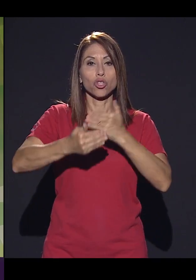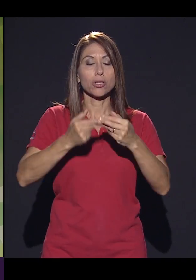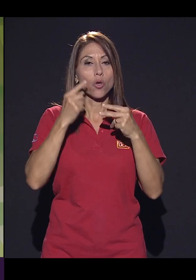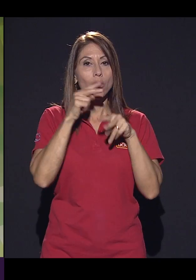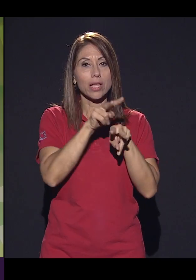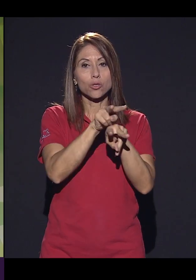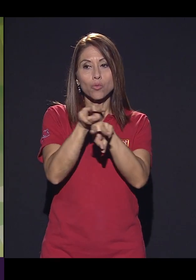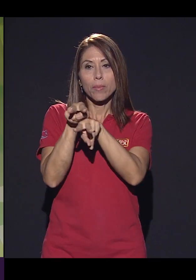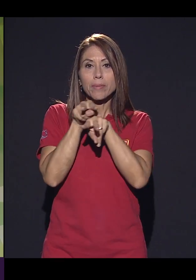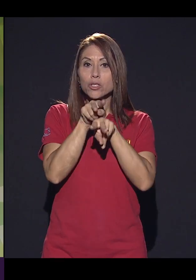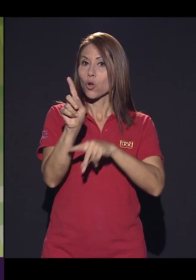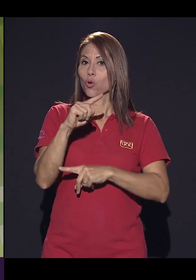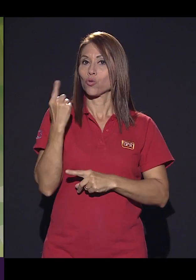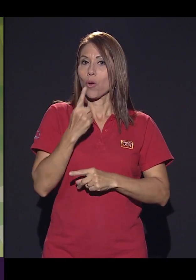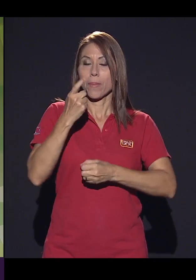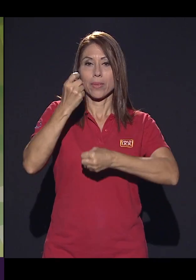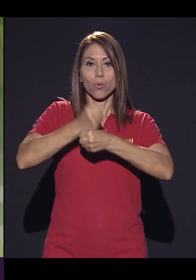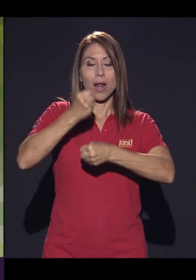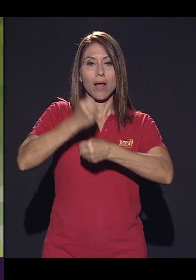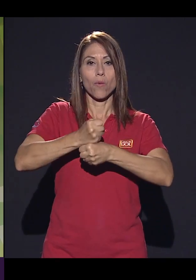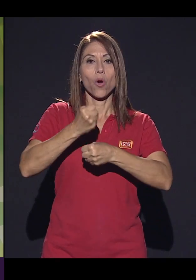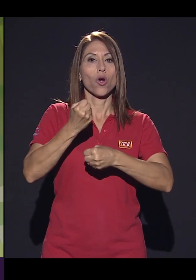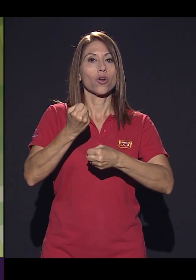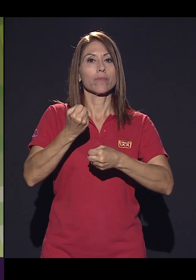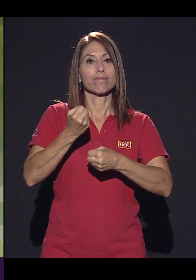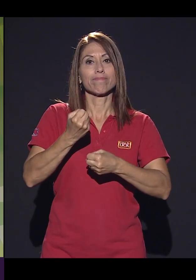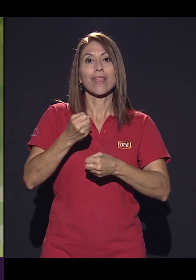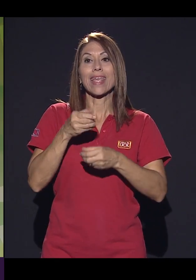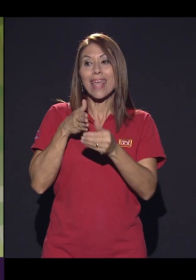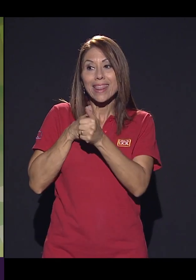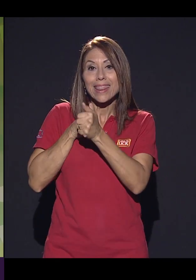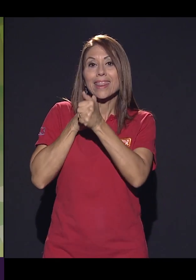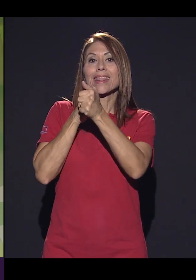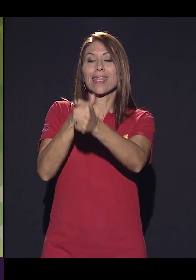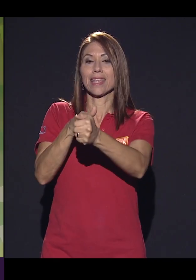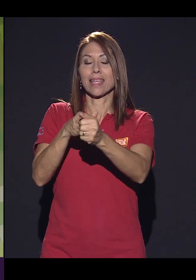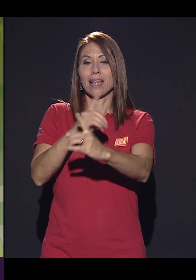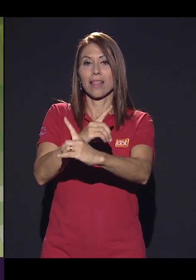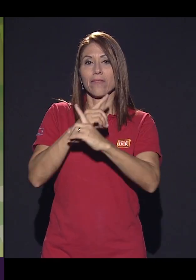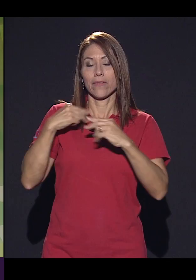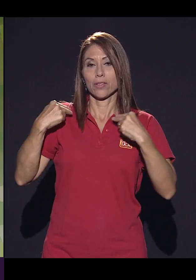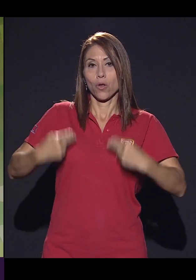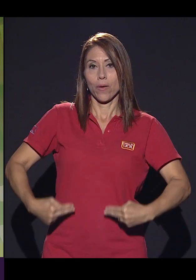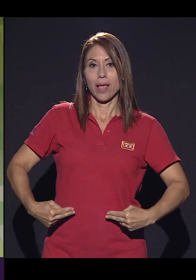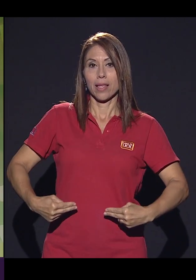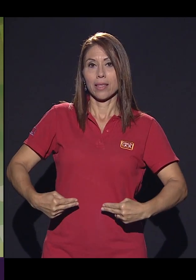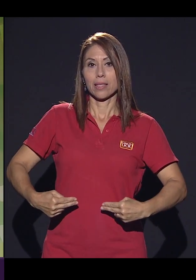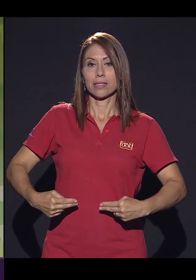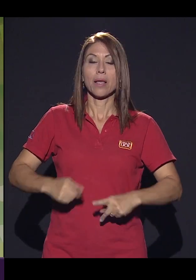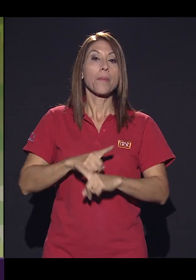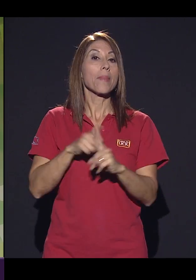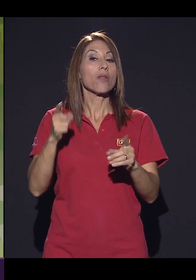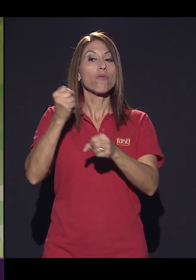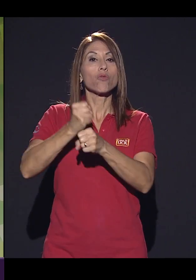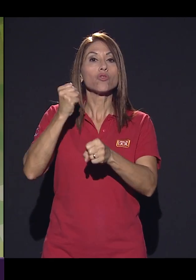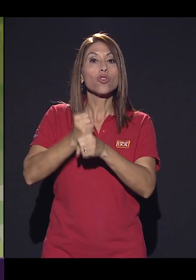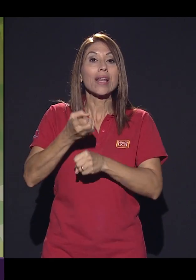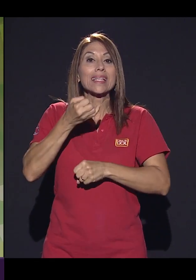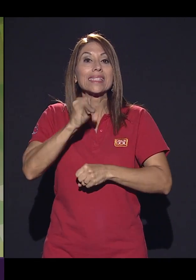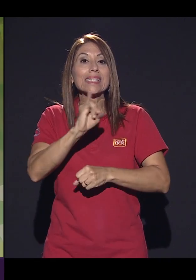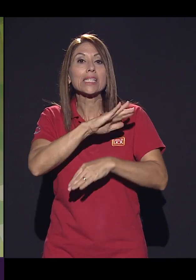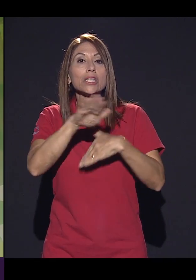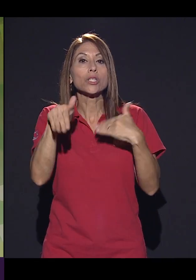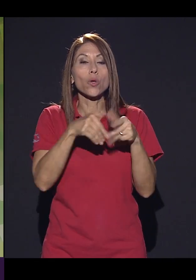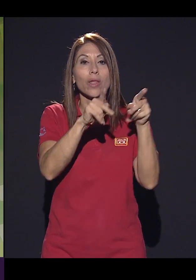en este proceso de supervisión, ¿verdad? No es solo una labor que, si bien dirige la Defensoría de los Habitantes, funciona en